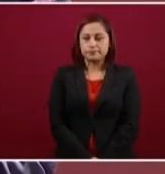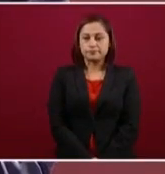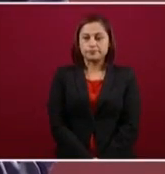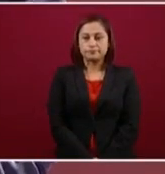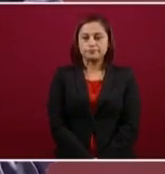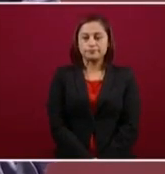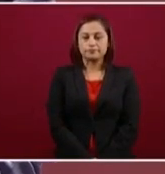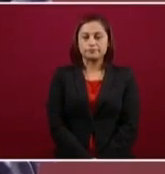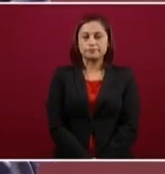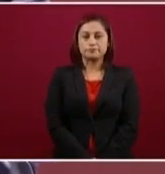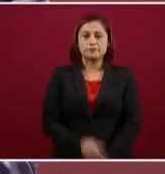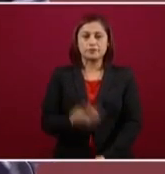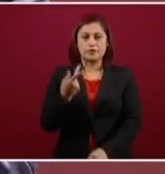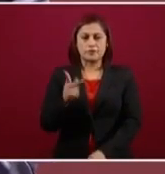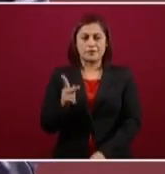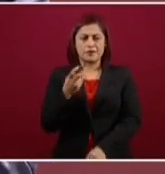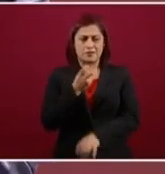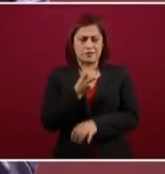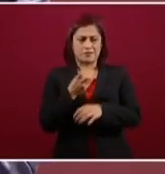no tienen por qué